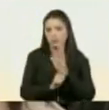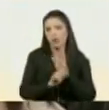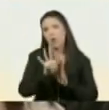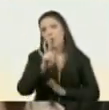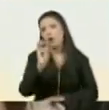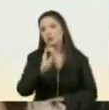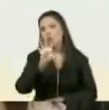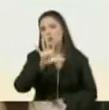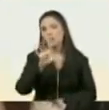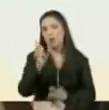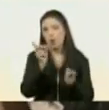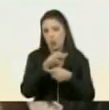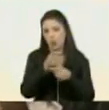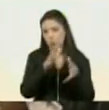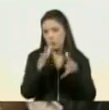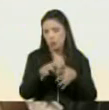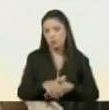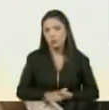de agosto.